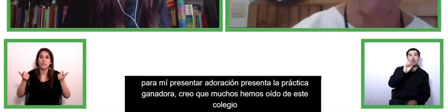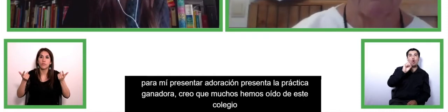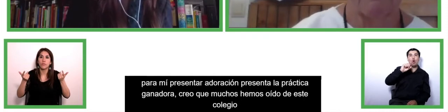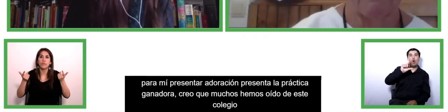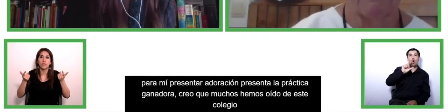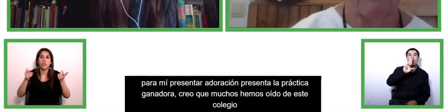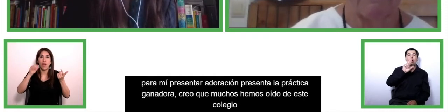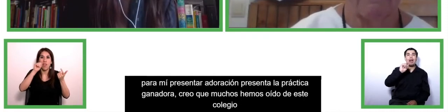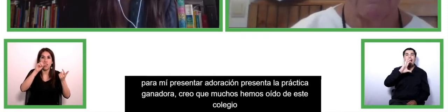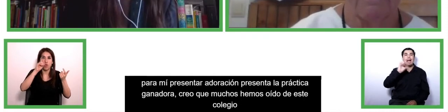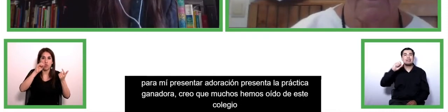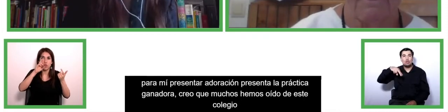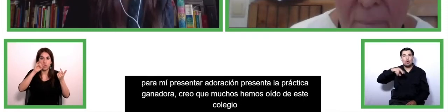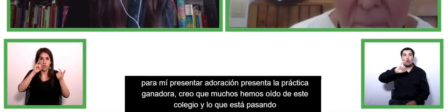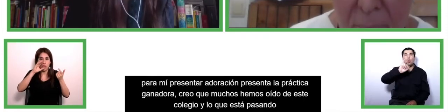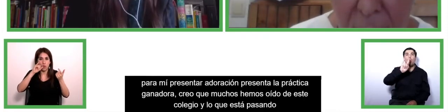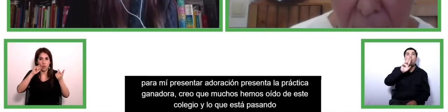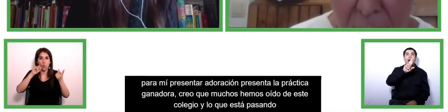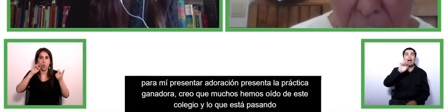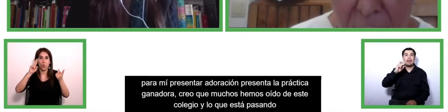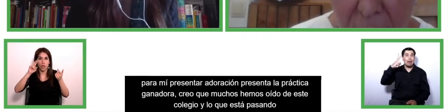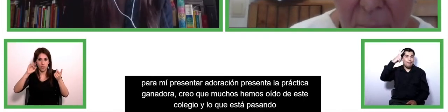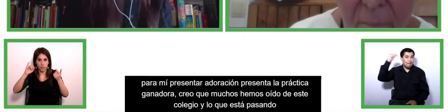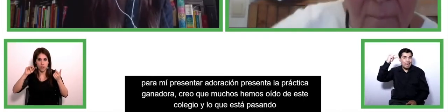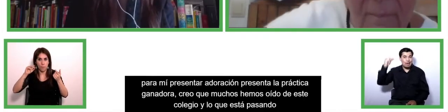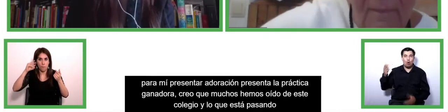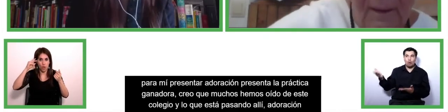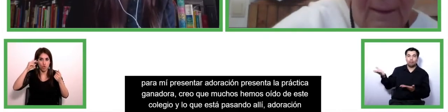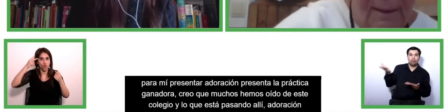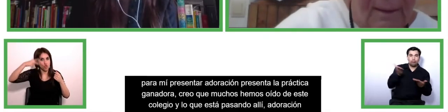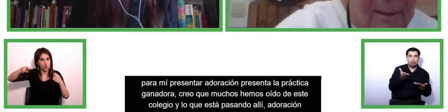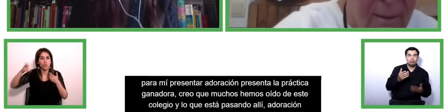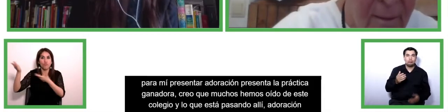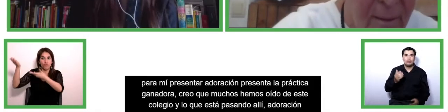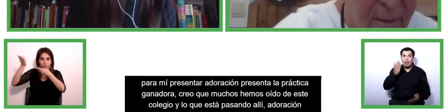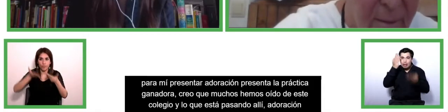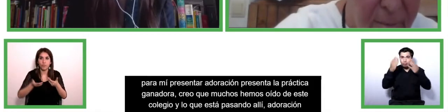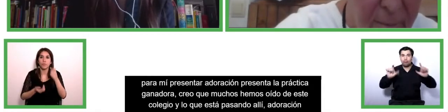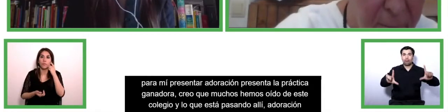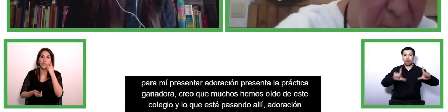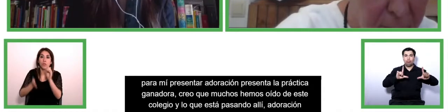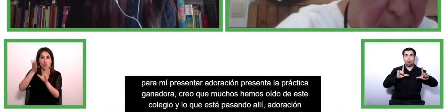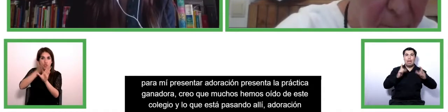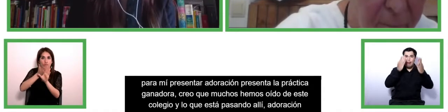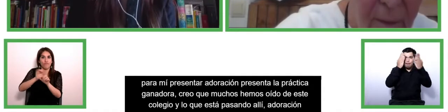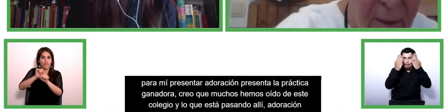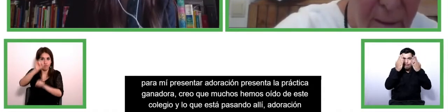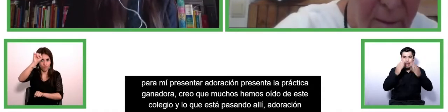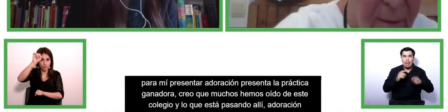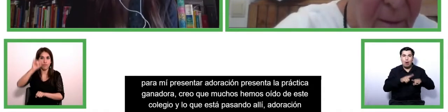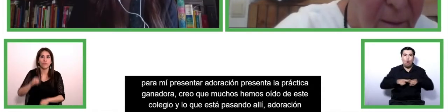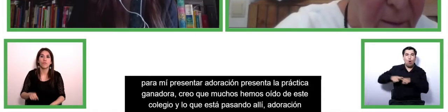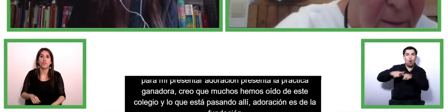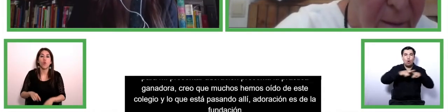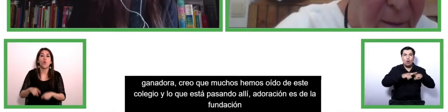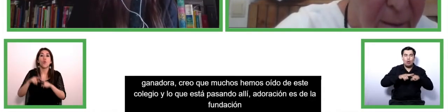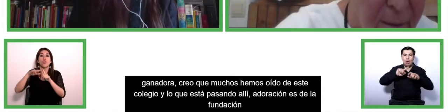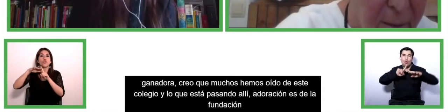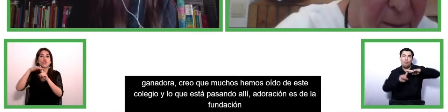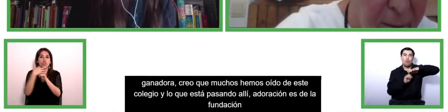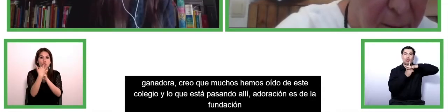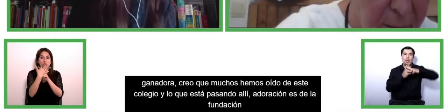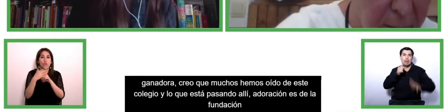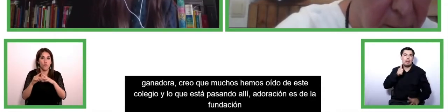de la Fundación Dales la Palabra, es doctora en psicología y licenciada en logopedia y psicopedagogía, fundadora y directora de la